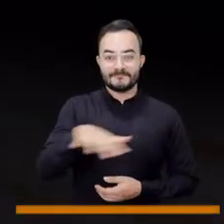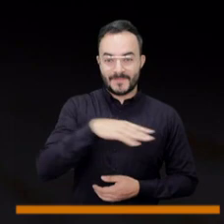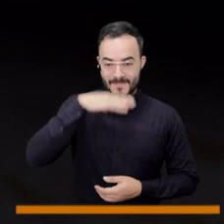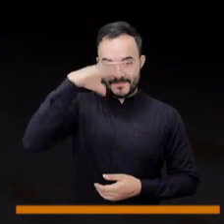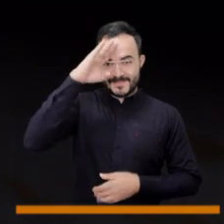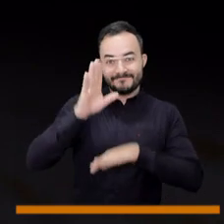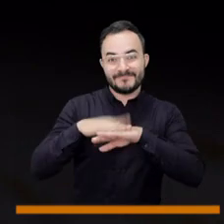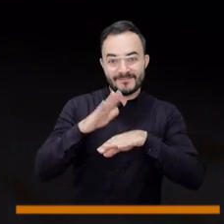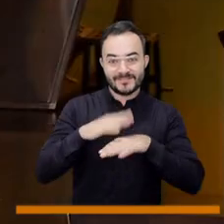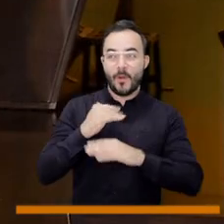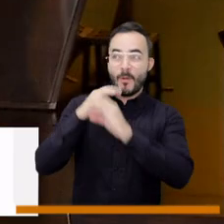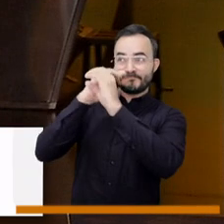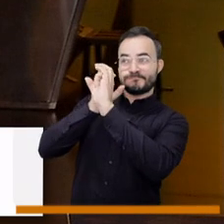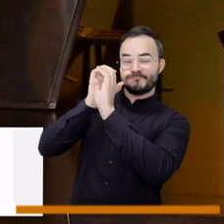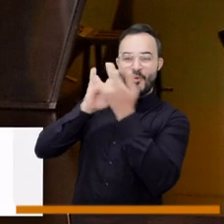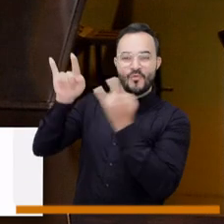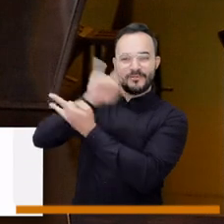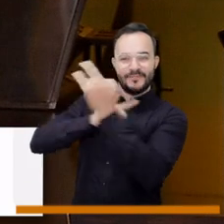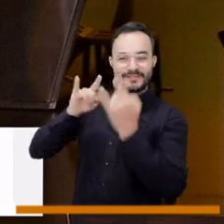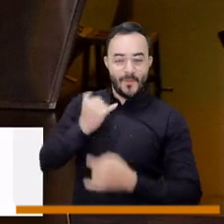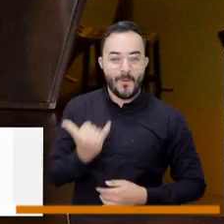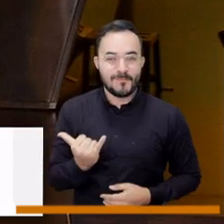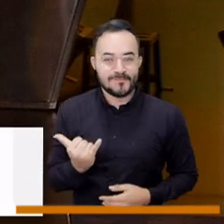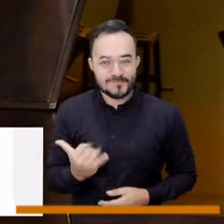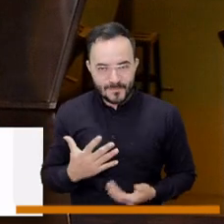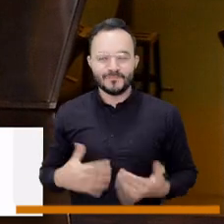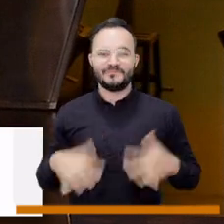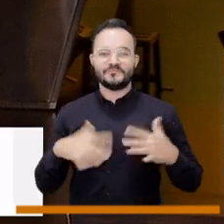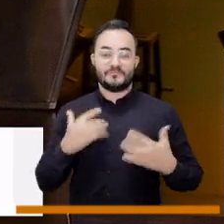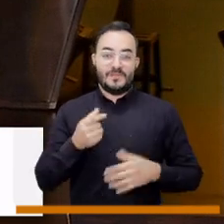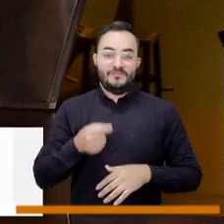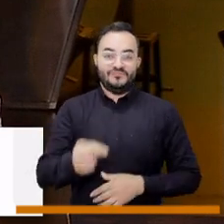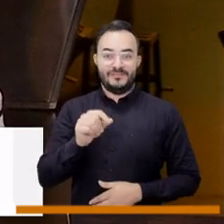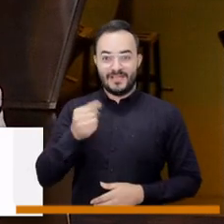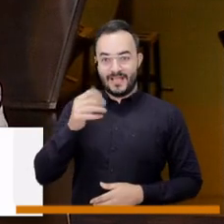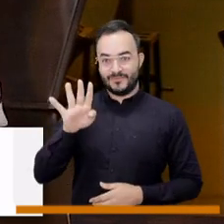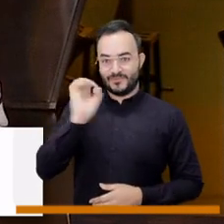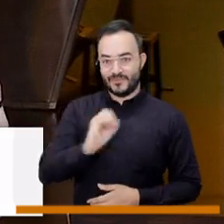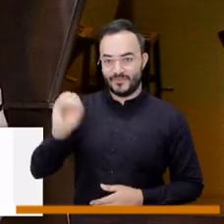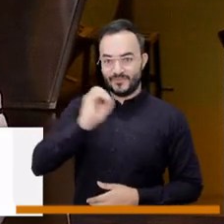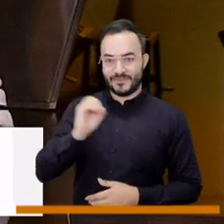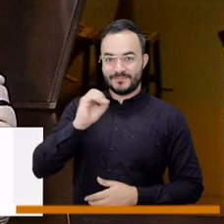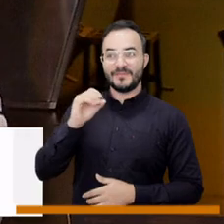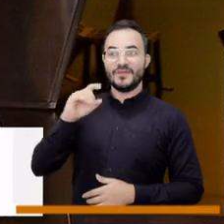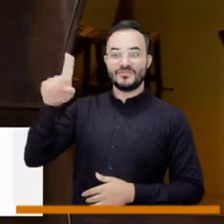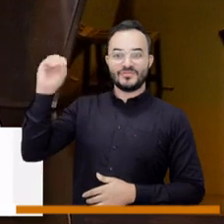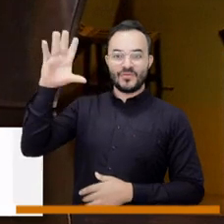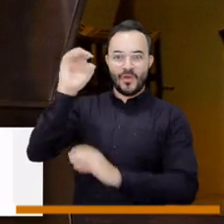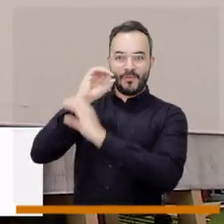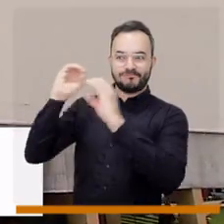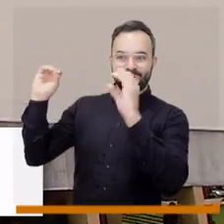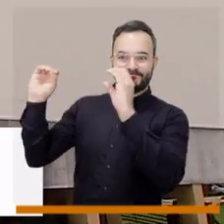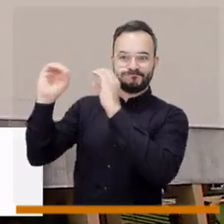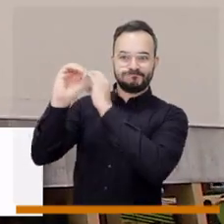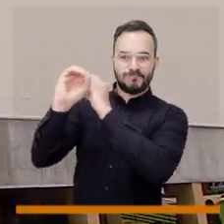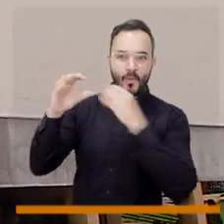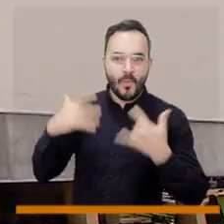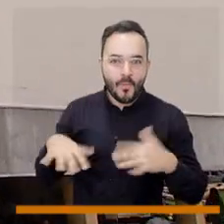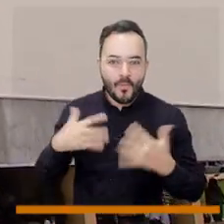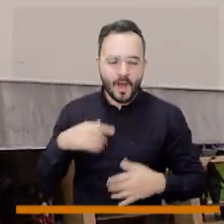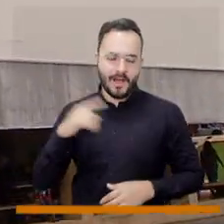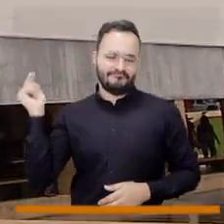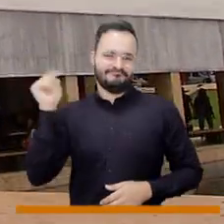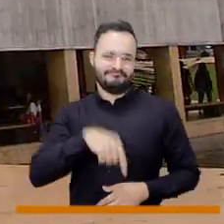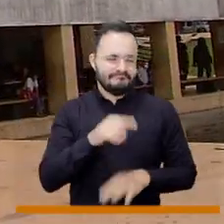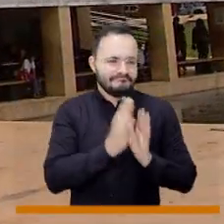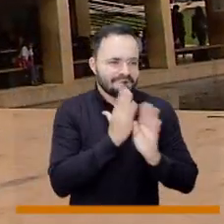En Medellín hay planetario y como nuestra ciudad será testigo este 14 de octubre de un eclipse solar, nos vinimos aquí a hablar con expertos para